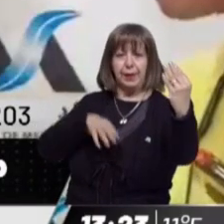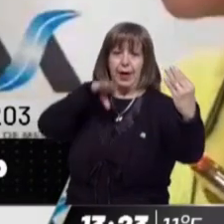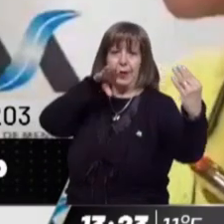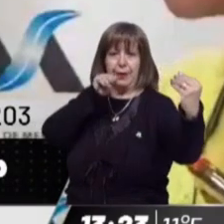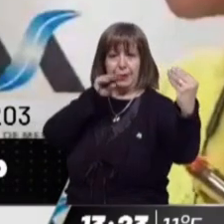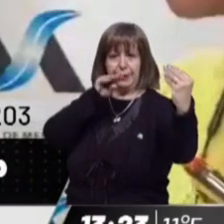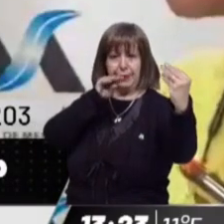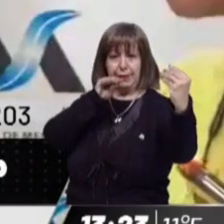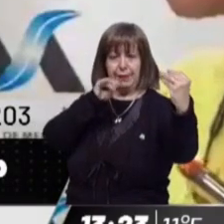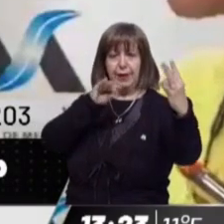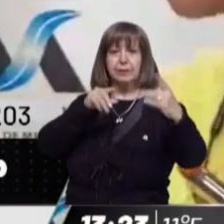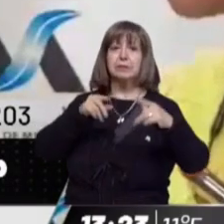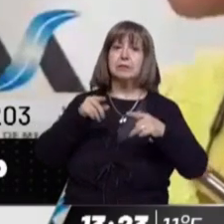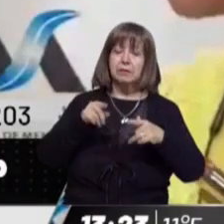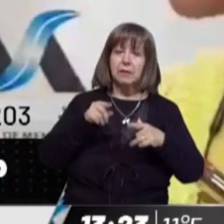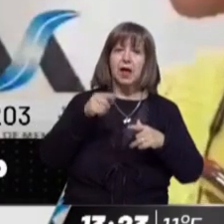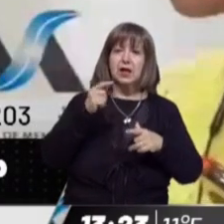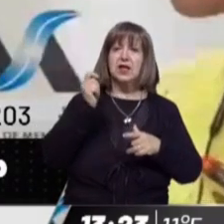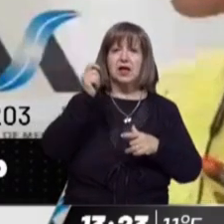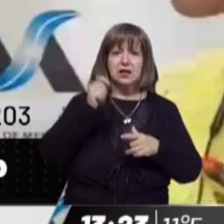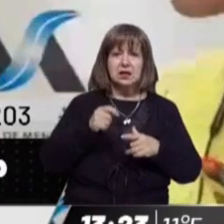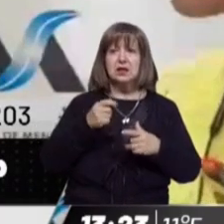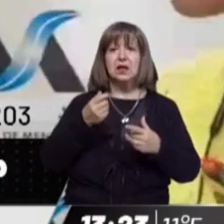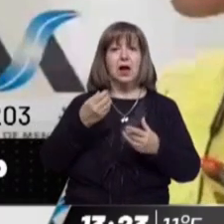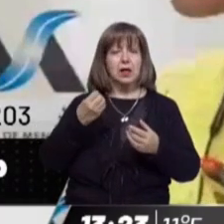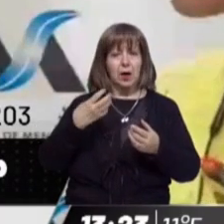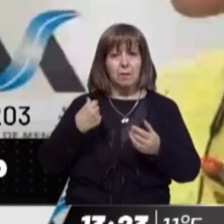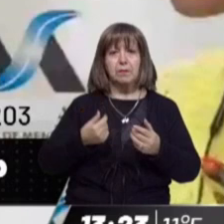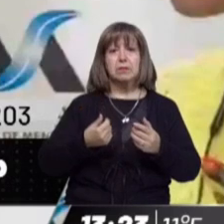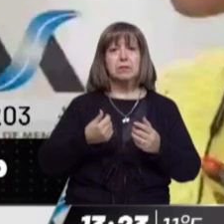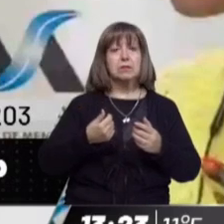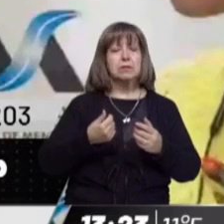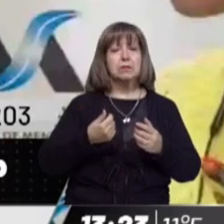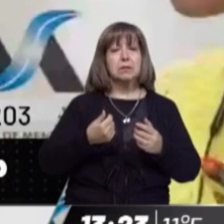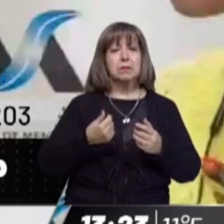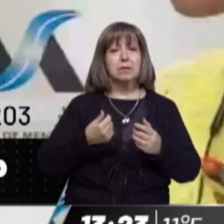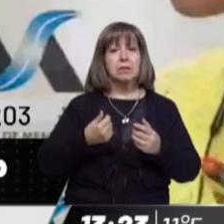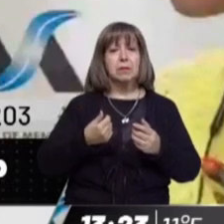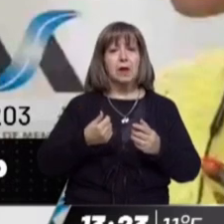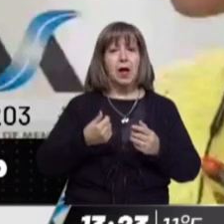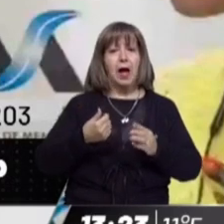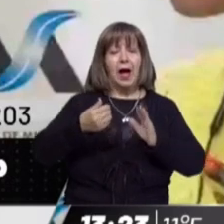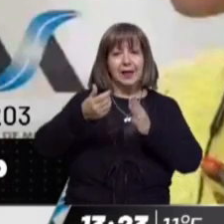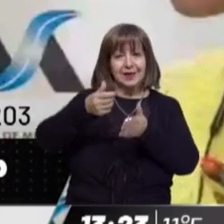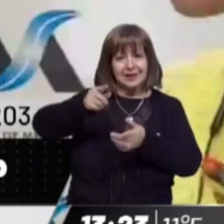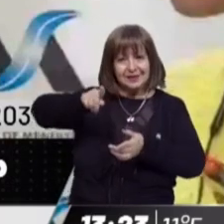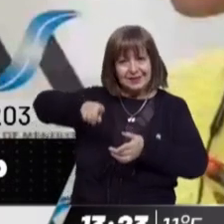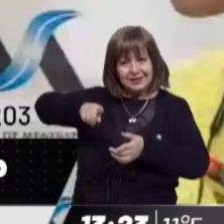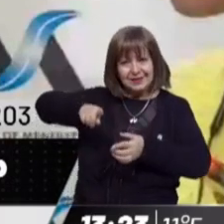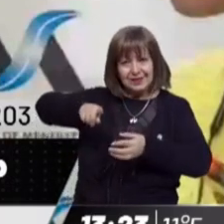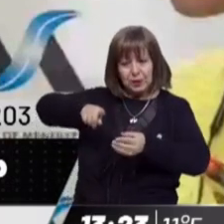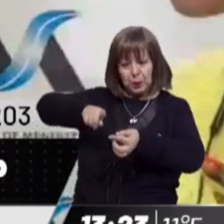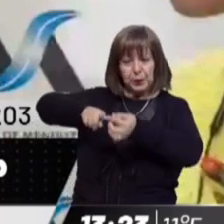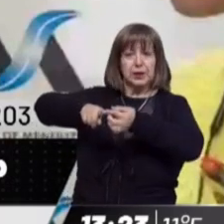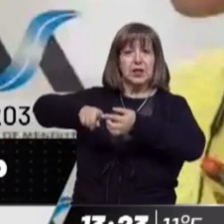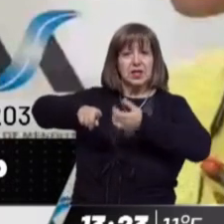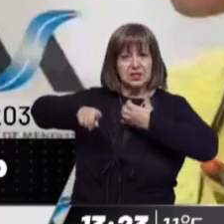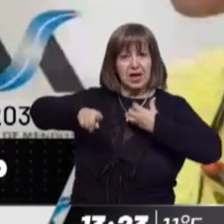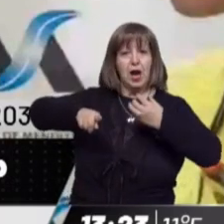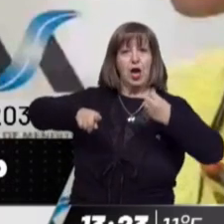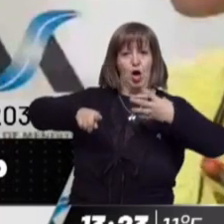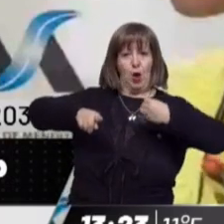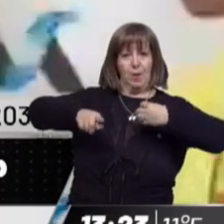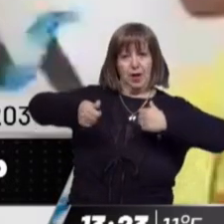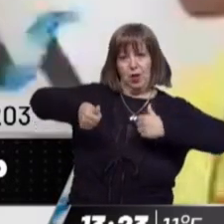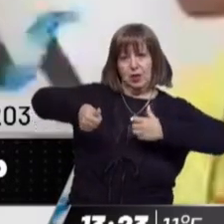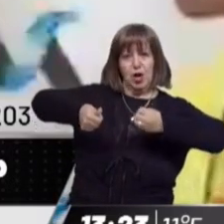ratificar denuncias desde ahí porque se va a identificar con un aparato biométrico, de manera tal que le